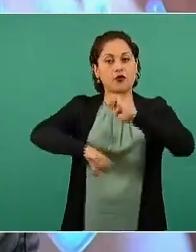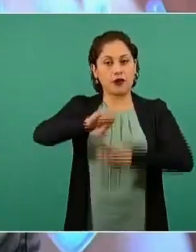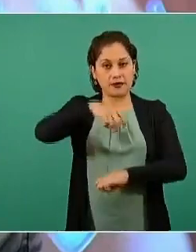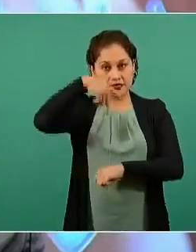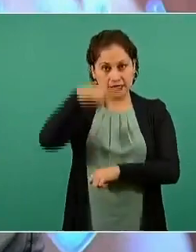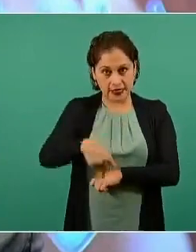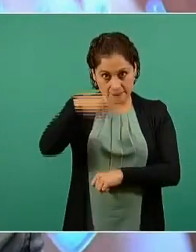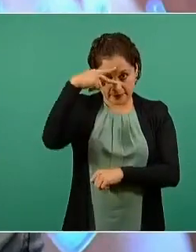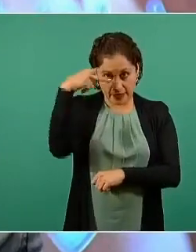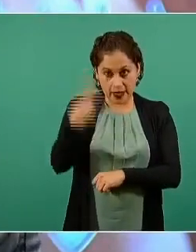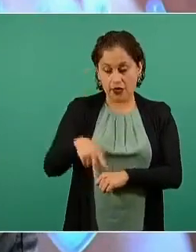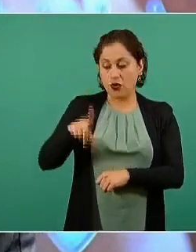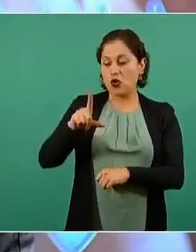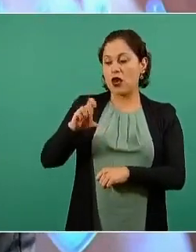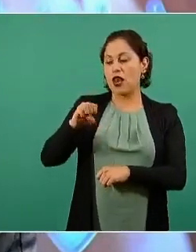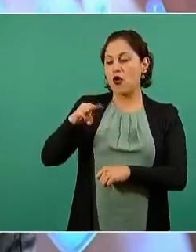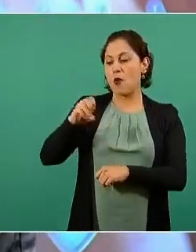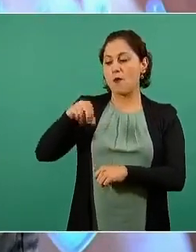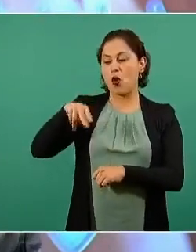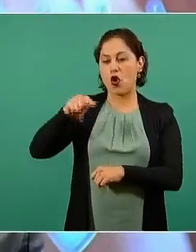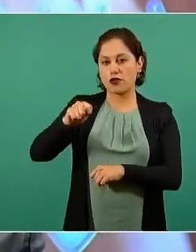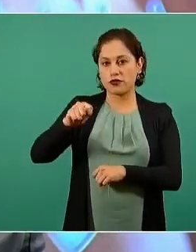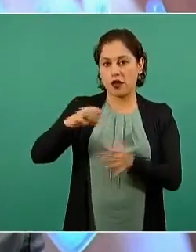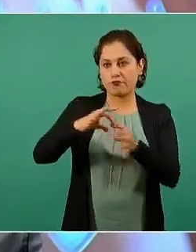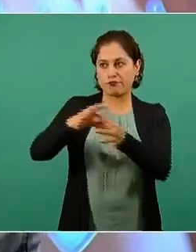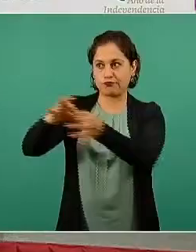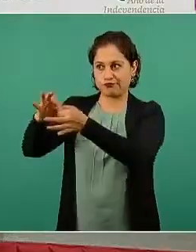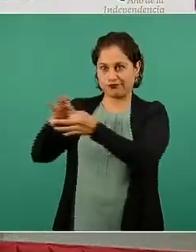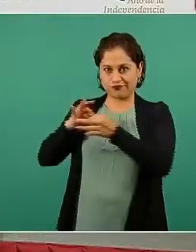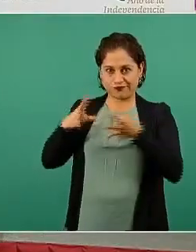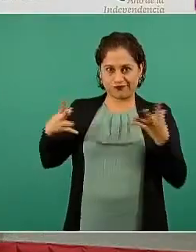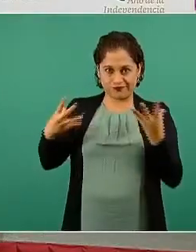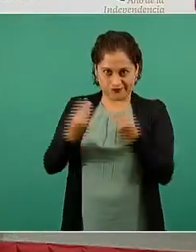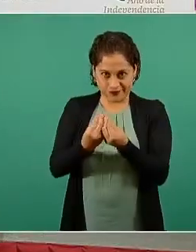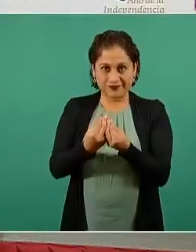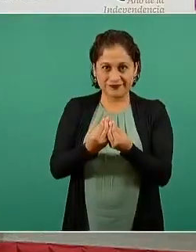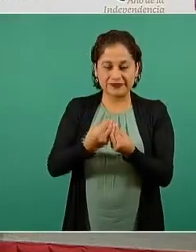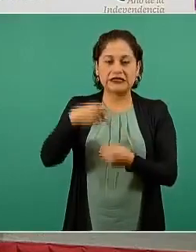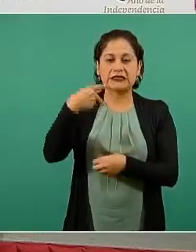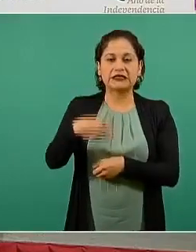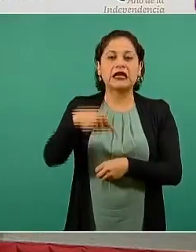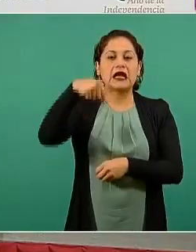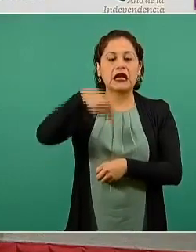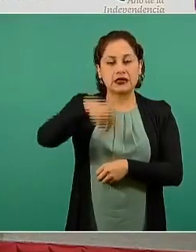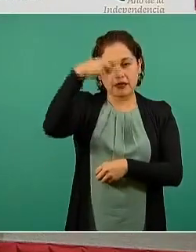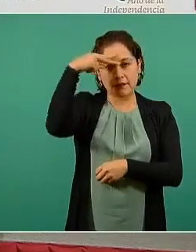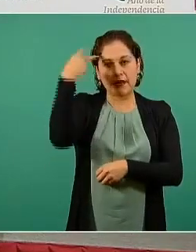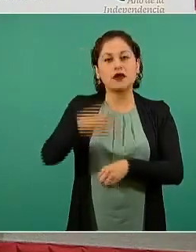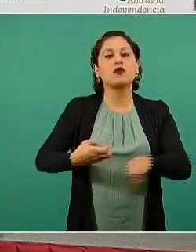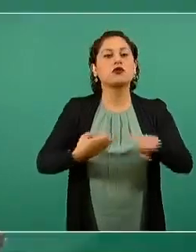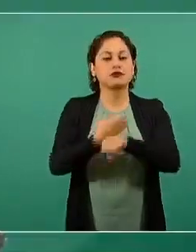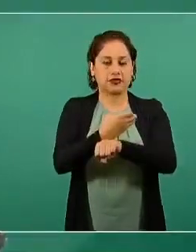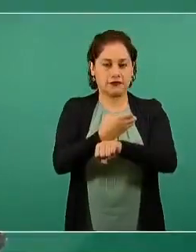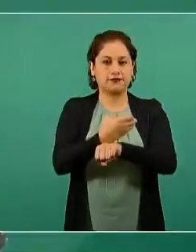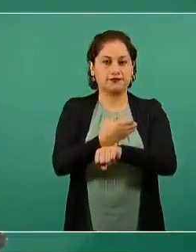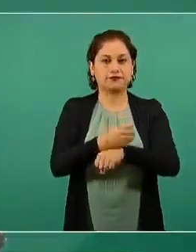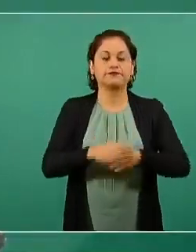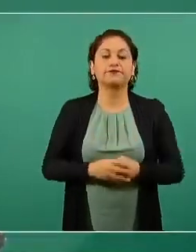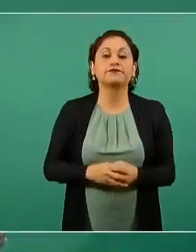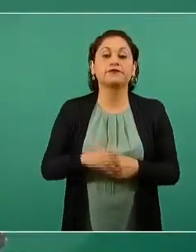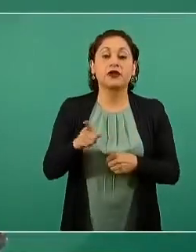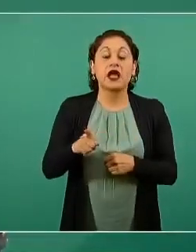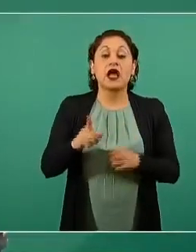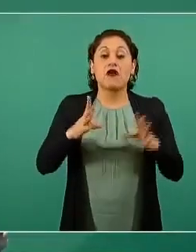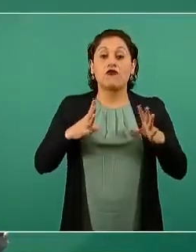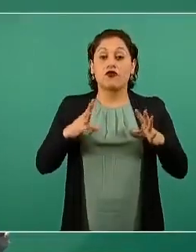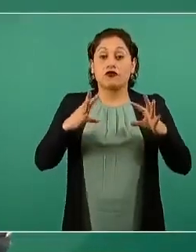Leomont, cuya planta productora de envasado está en Ocoyoacán, Estado de México. La Fundación Carlos Slim para la Salud